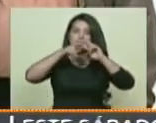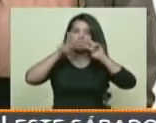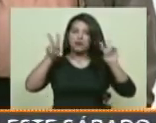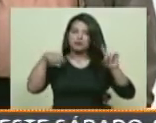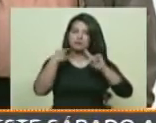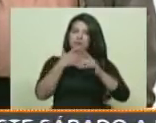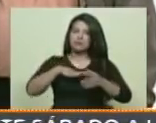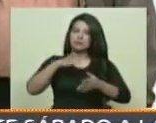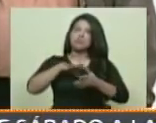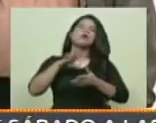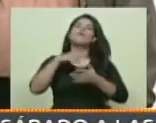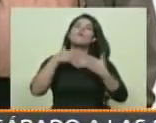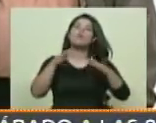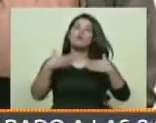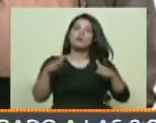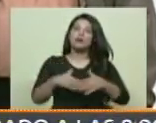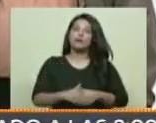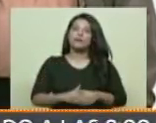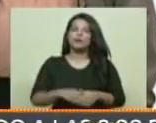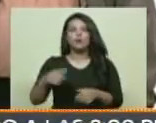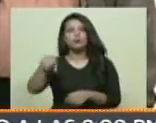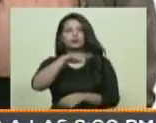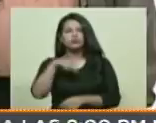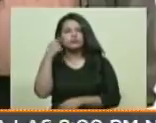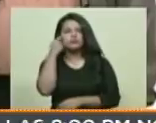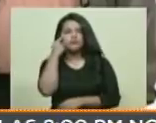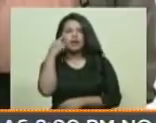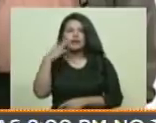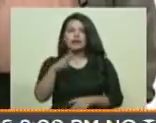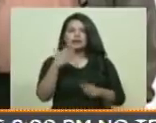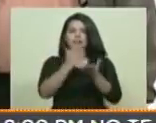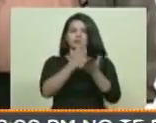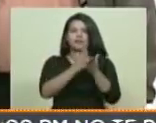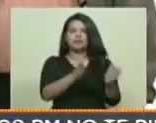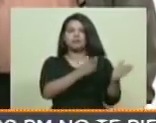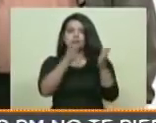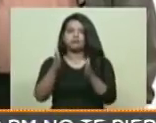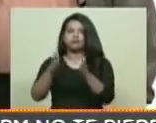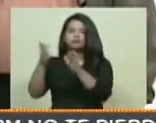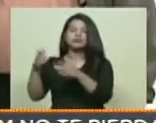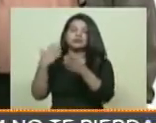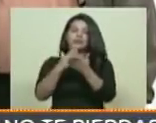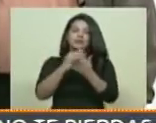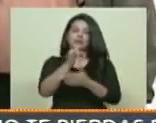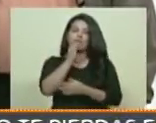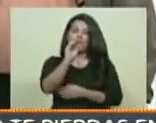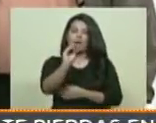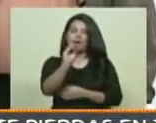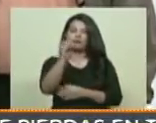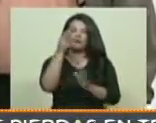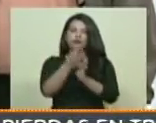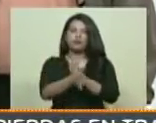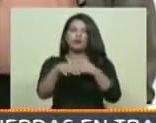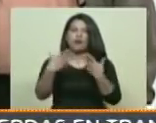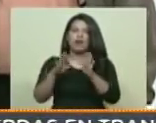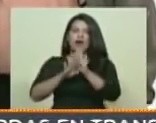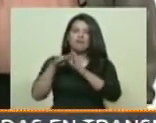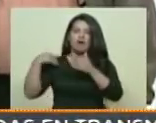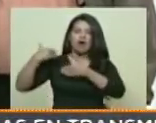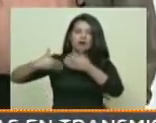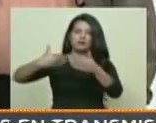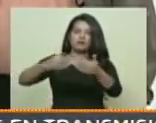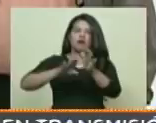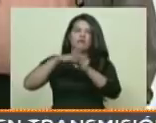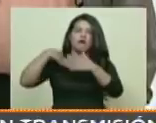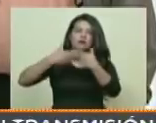la Tranquilidad Públicas. Como ustedes bien saben, periódicamente hemos venido informando sobre los avances que venía